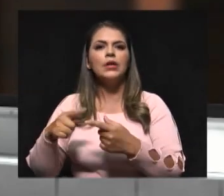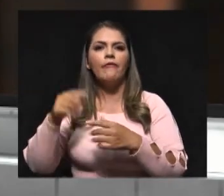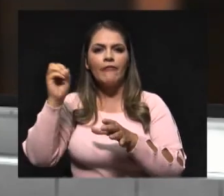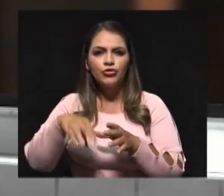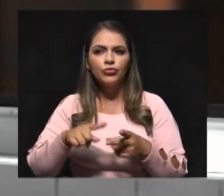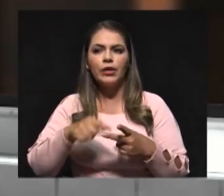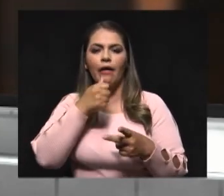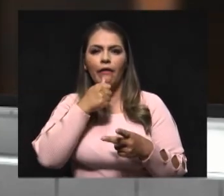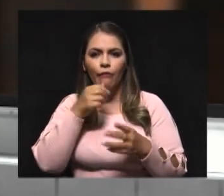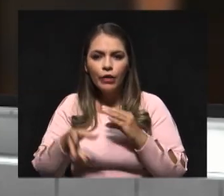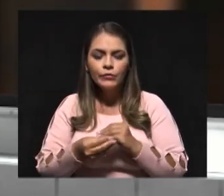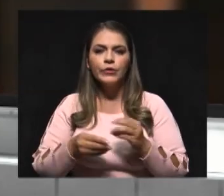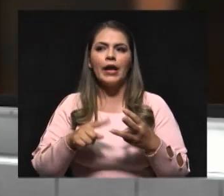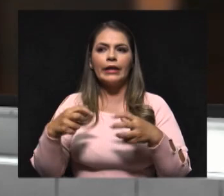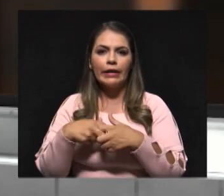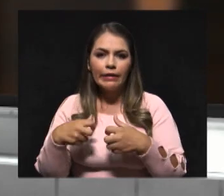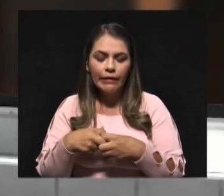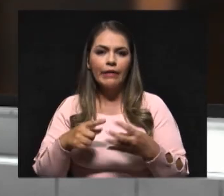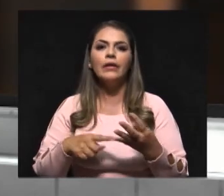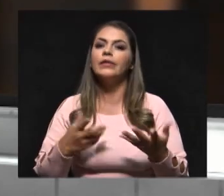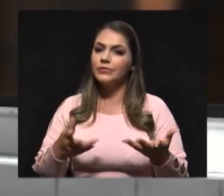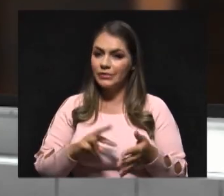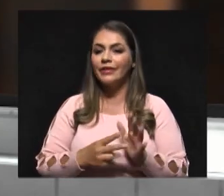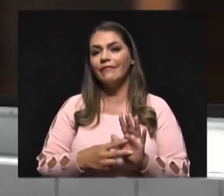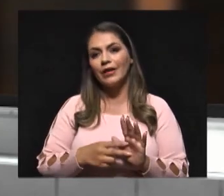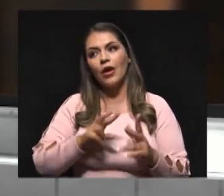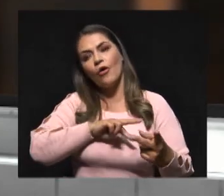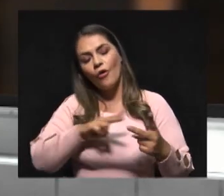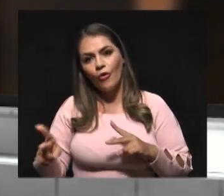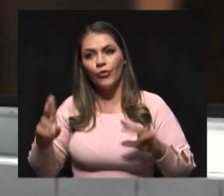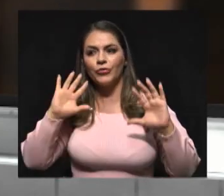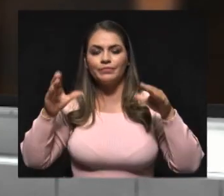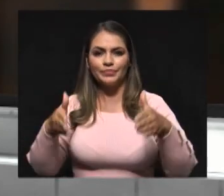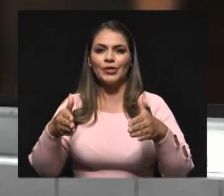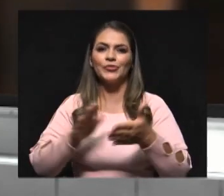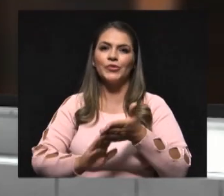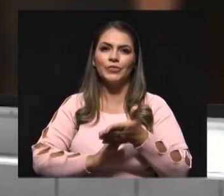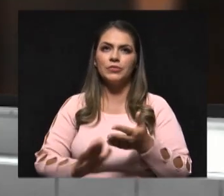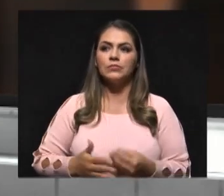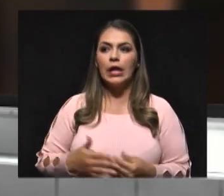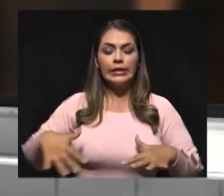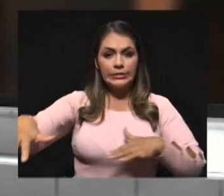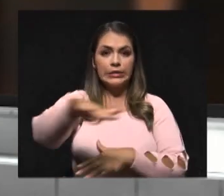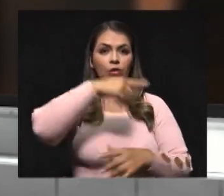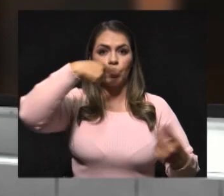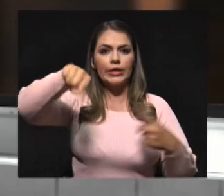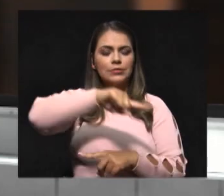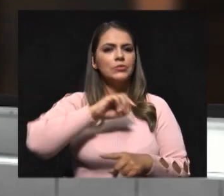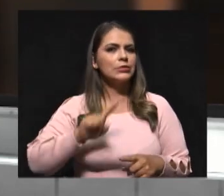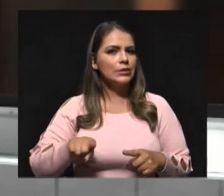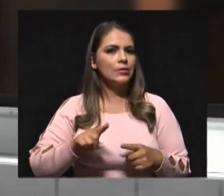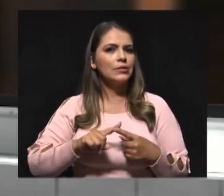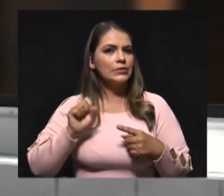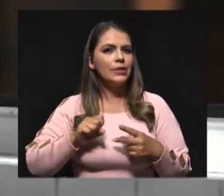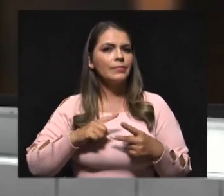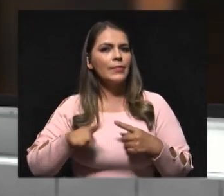más consumo de agua más consumo de energía esas son las miradas de otras industrias que le dan beneficio a los locales cuando lo